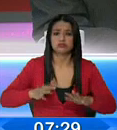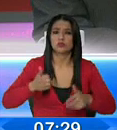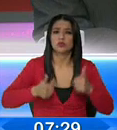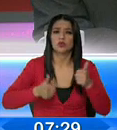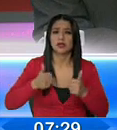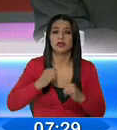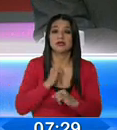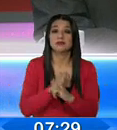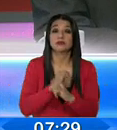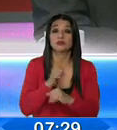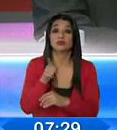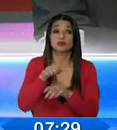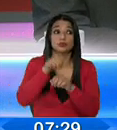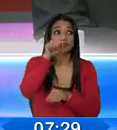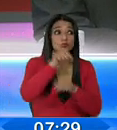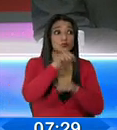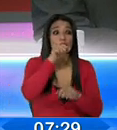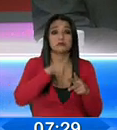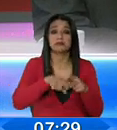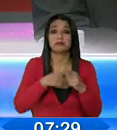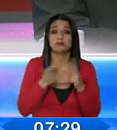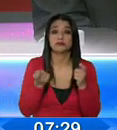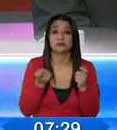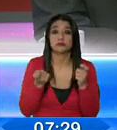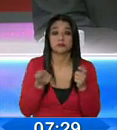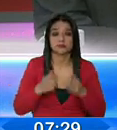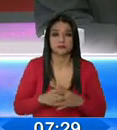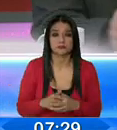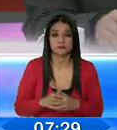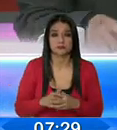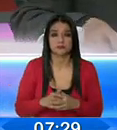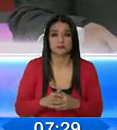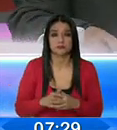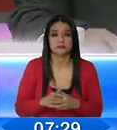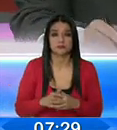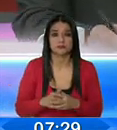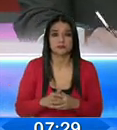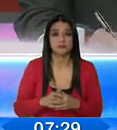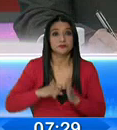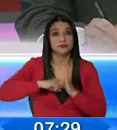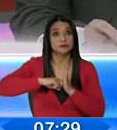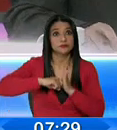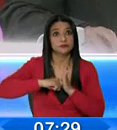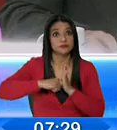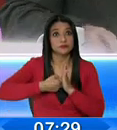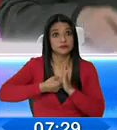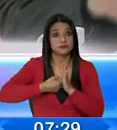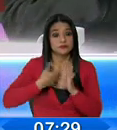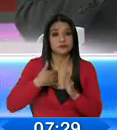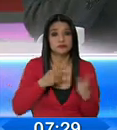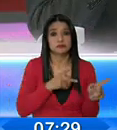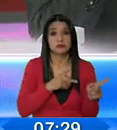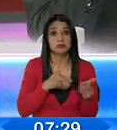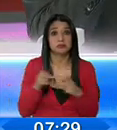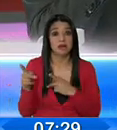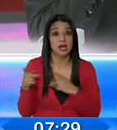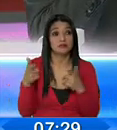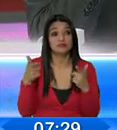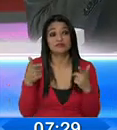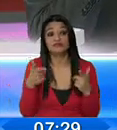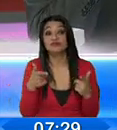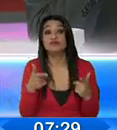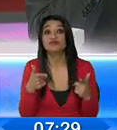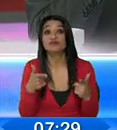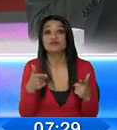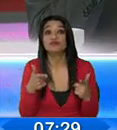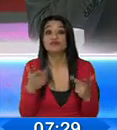entidades comenzó a controlar? La Contraloría estableció un plan de acompañamiento, de seguimiento